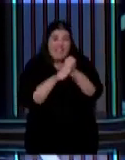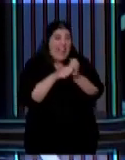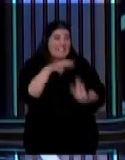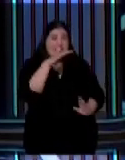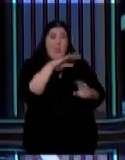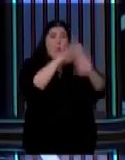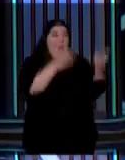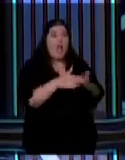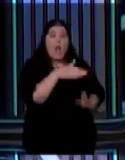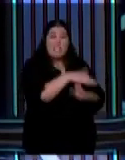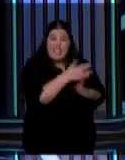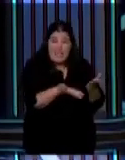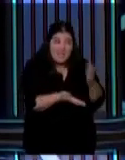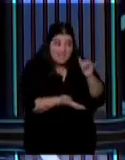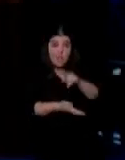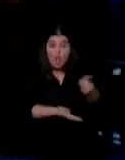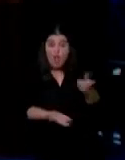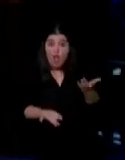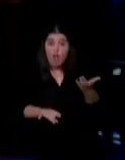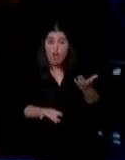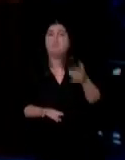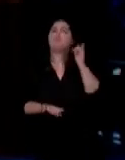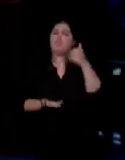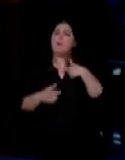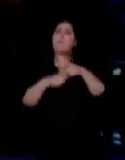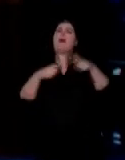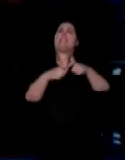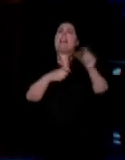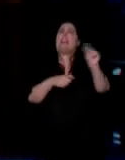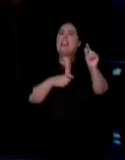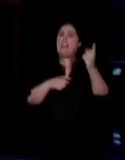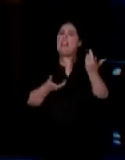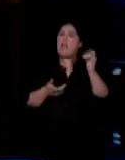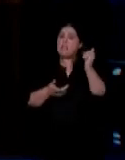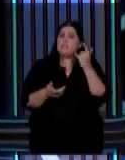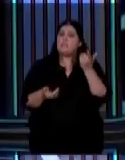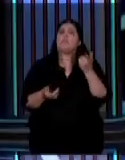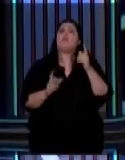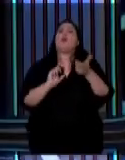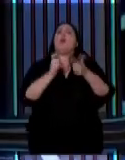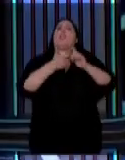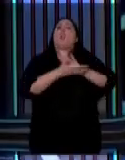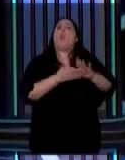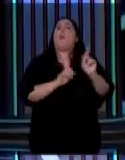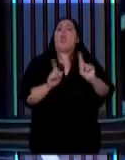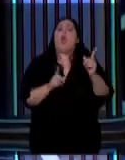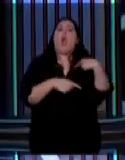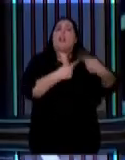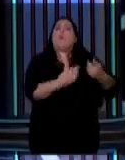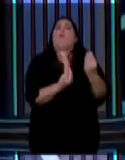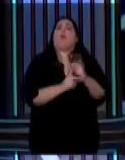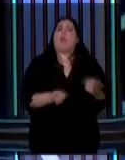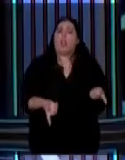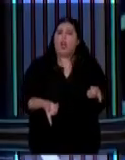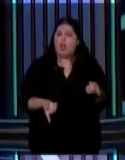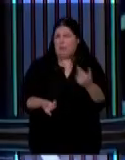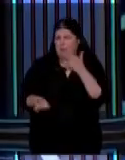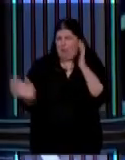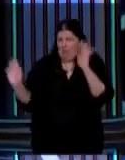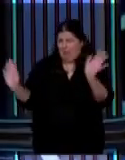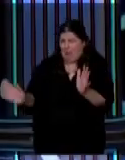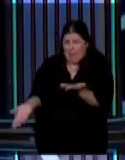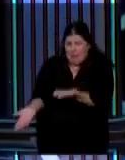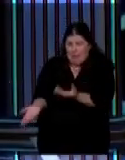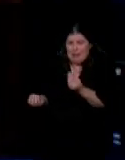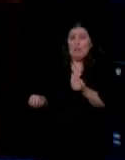vos trabajaste en el Banco Central s o no una pasantía para eso hubo que Y por qué no te la renovaron qué tiene que ver digamos o sea yo no te la